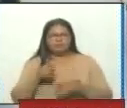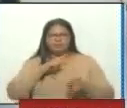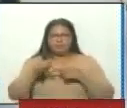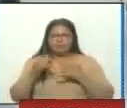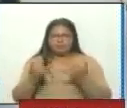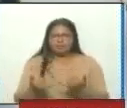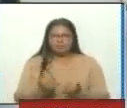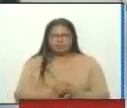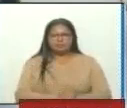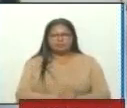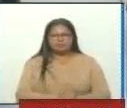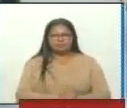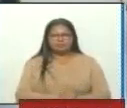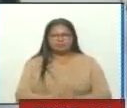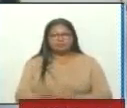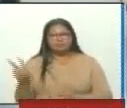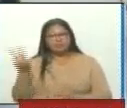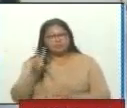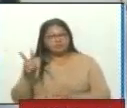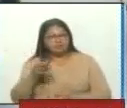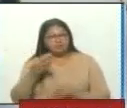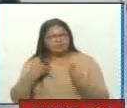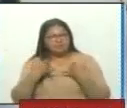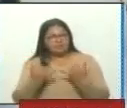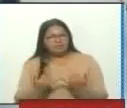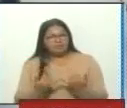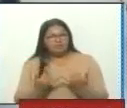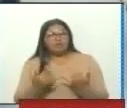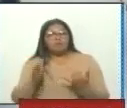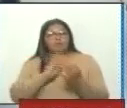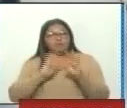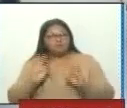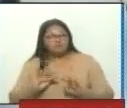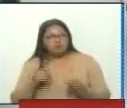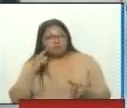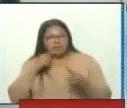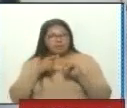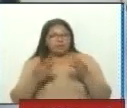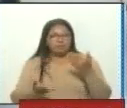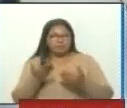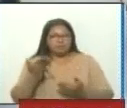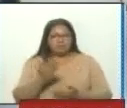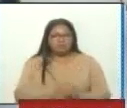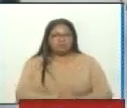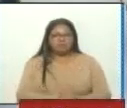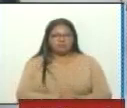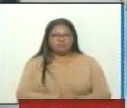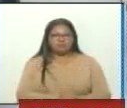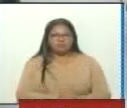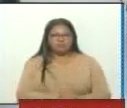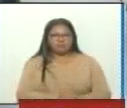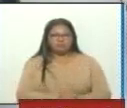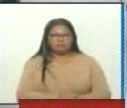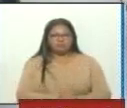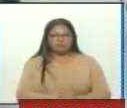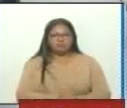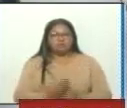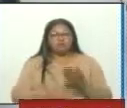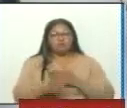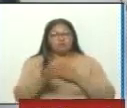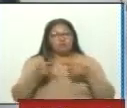un... Venezuela siempre ha vivido momentos que son cruciales. Y Venezuela es una fuente permanente de noticias. Así